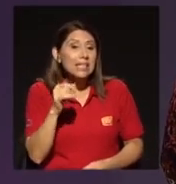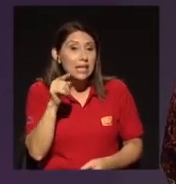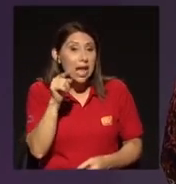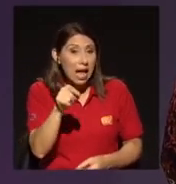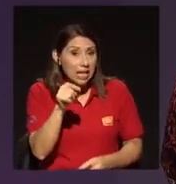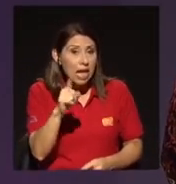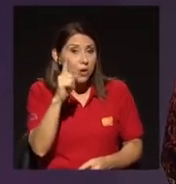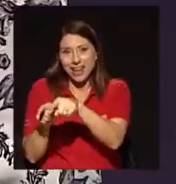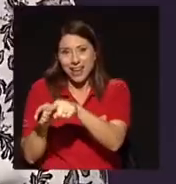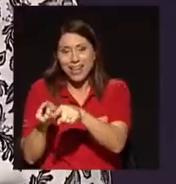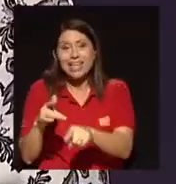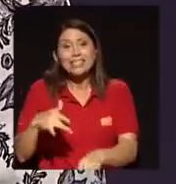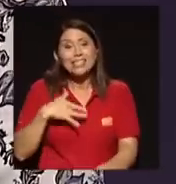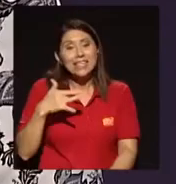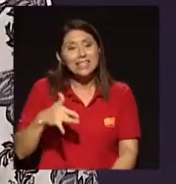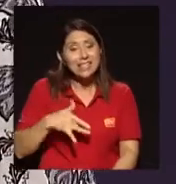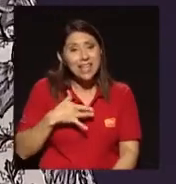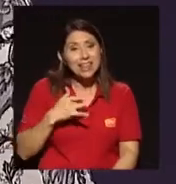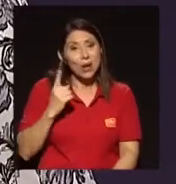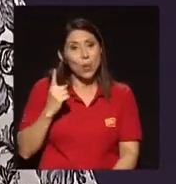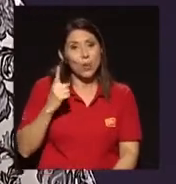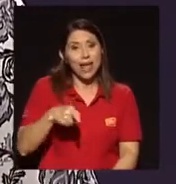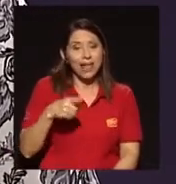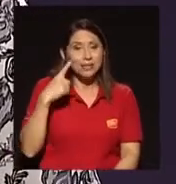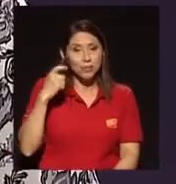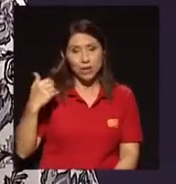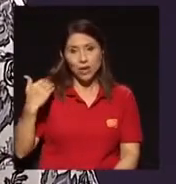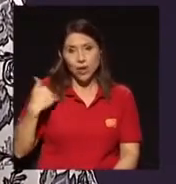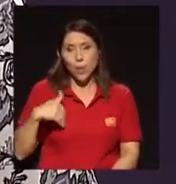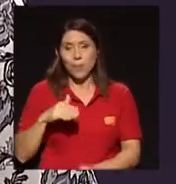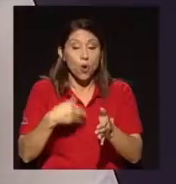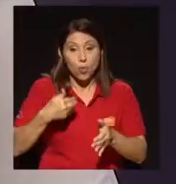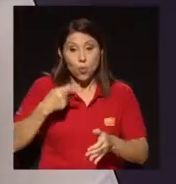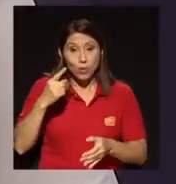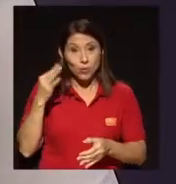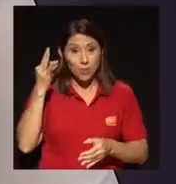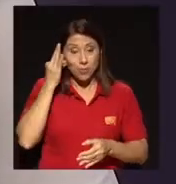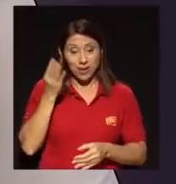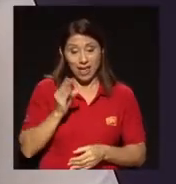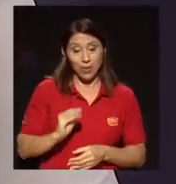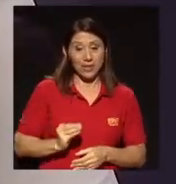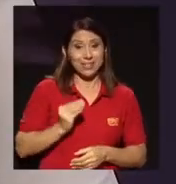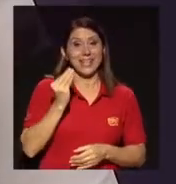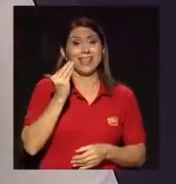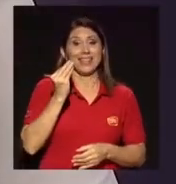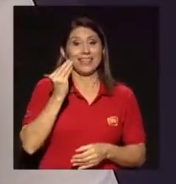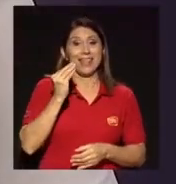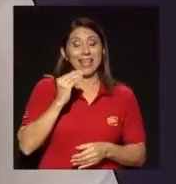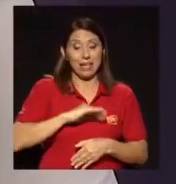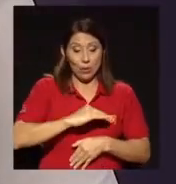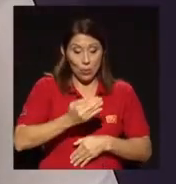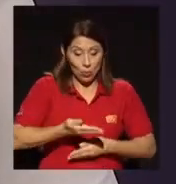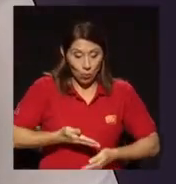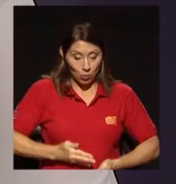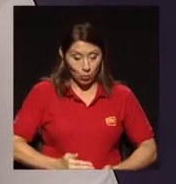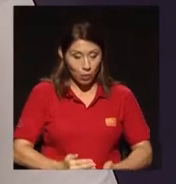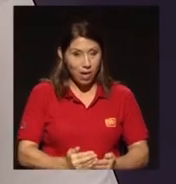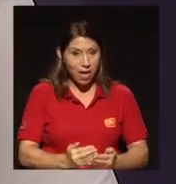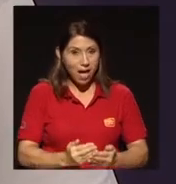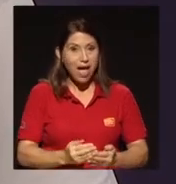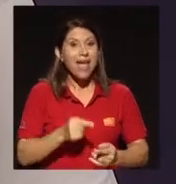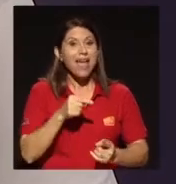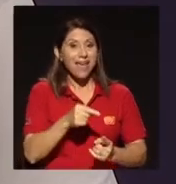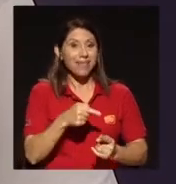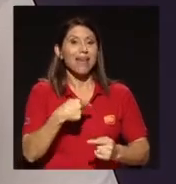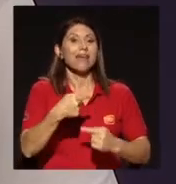enorme tendencia a repetirlo. Las madres adolescentes suelen haber tenido a su vez madres adolescentes. Okay.